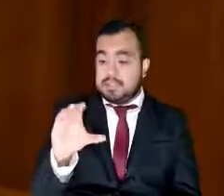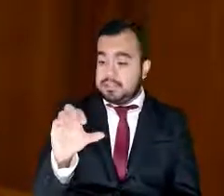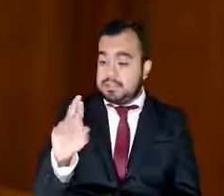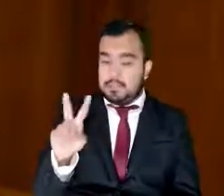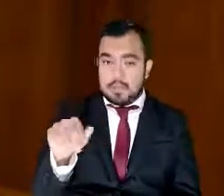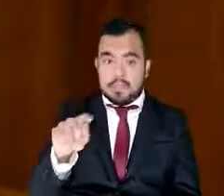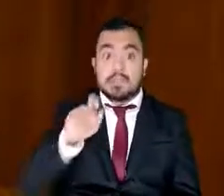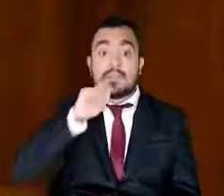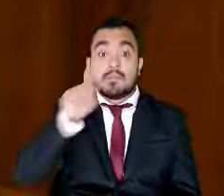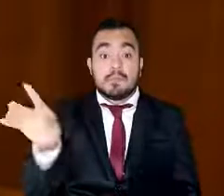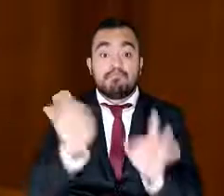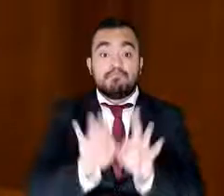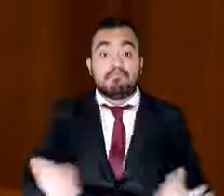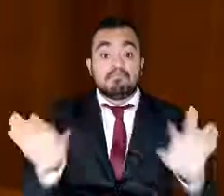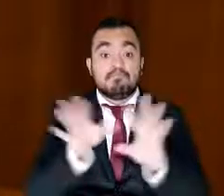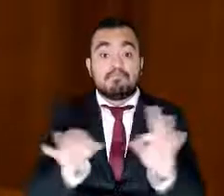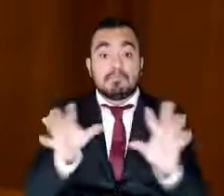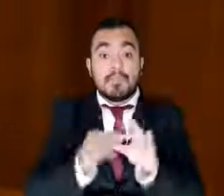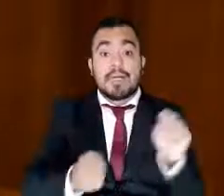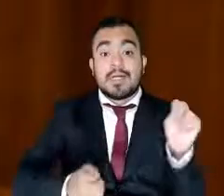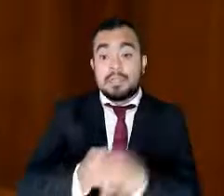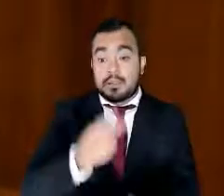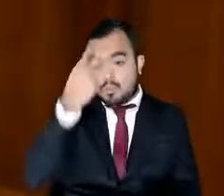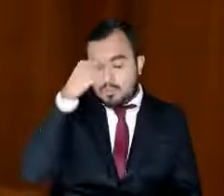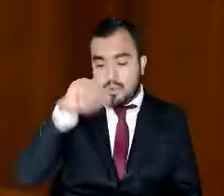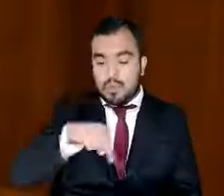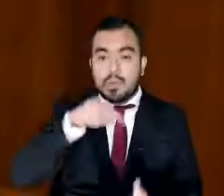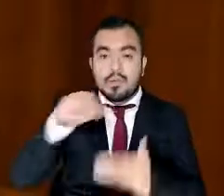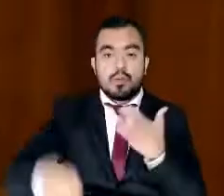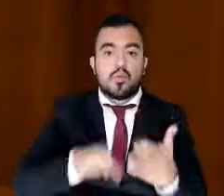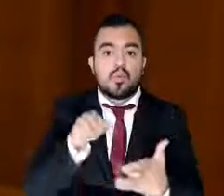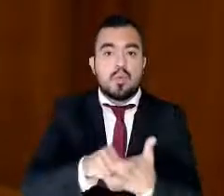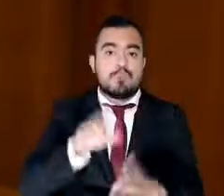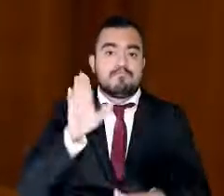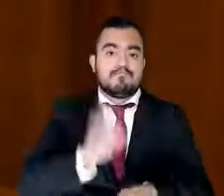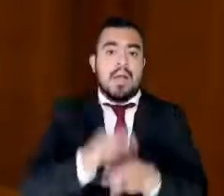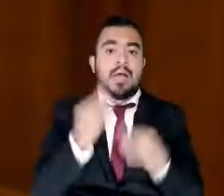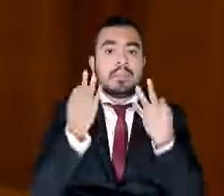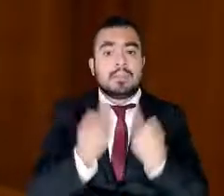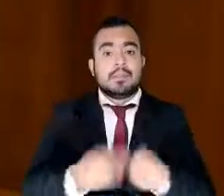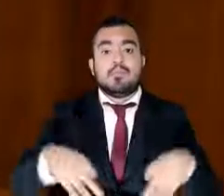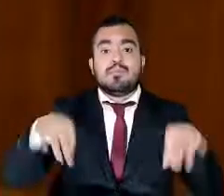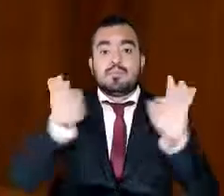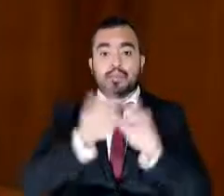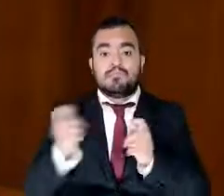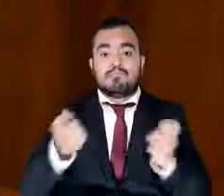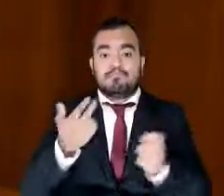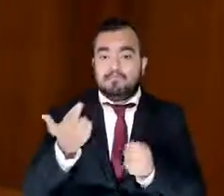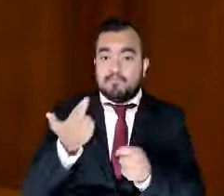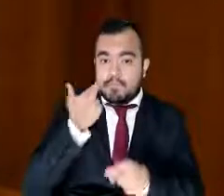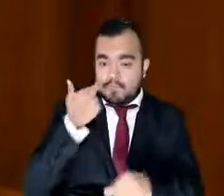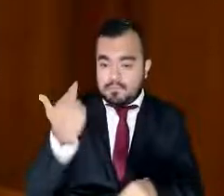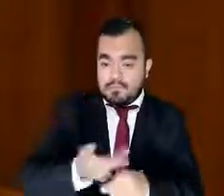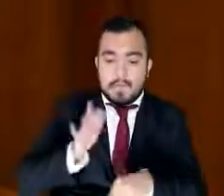también resaltaba que el Estado de México es el centro logístico más importante y es el mercado de